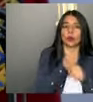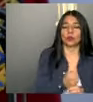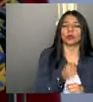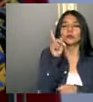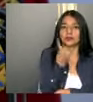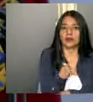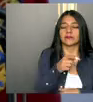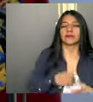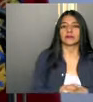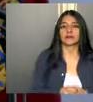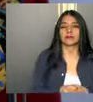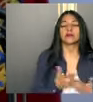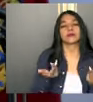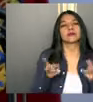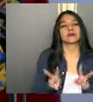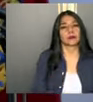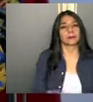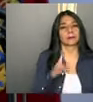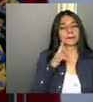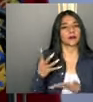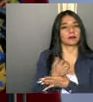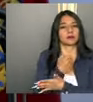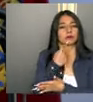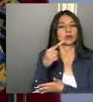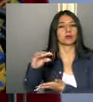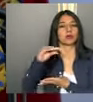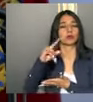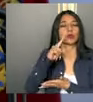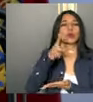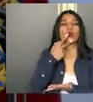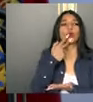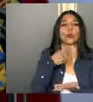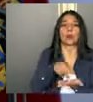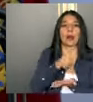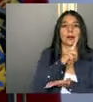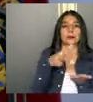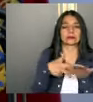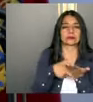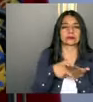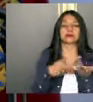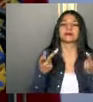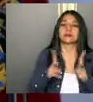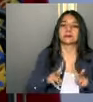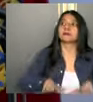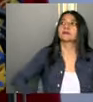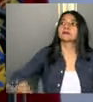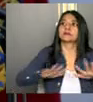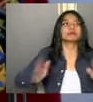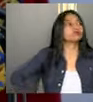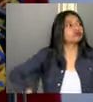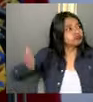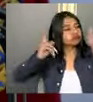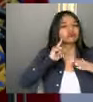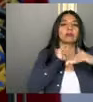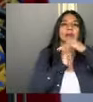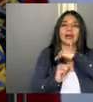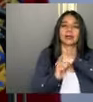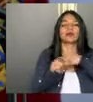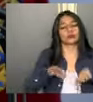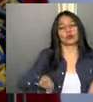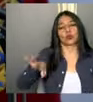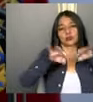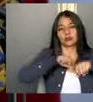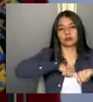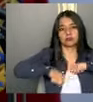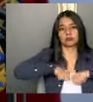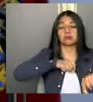el tema del sistema integrado de recaudo. Yo creo que deberemos verlo así. En términos de infraestructura, lo más importante es que el metro opere,